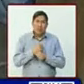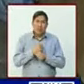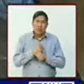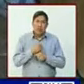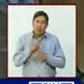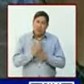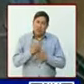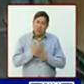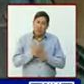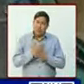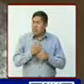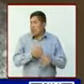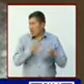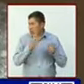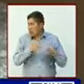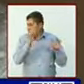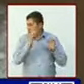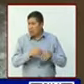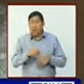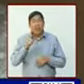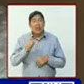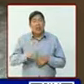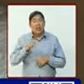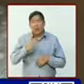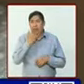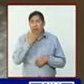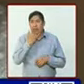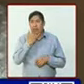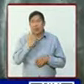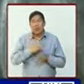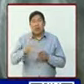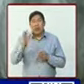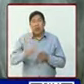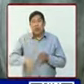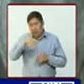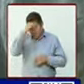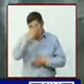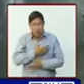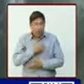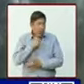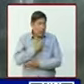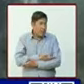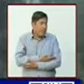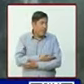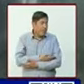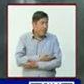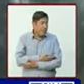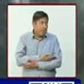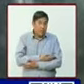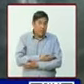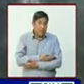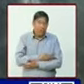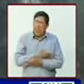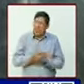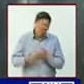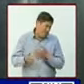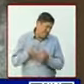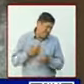ha molestado, pero lo he dejado. La necesidad de cumplir con los hijos. ¿No le dio